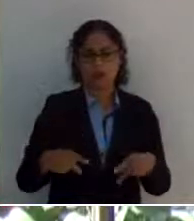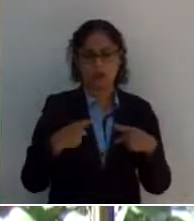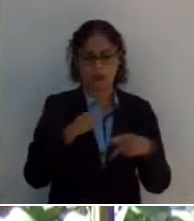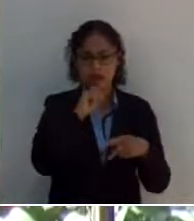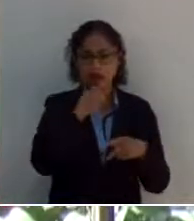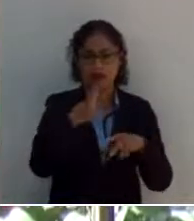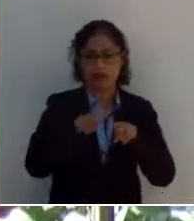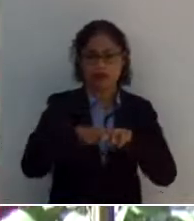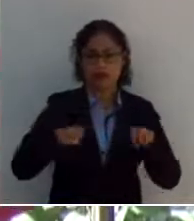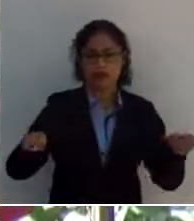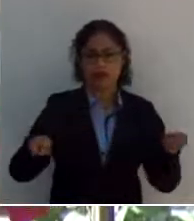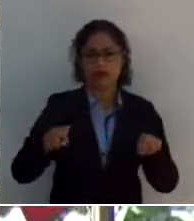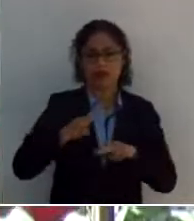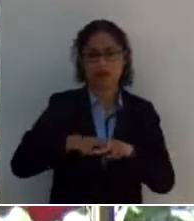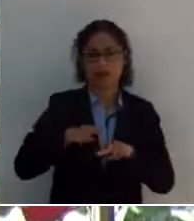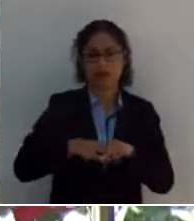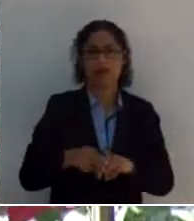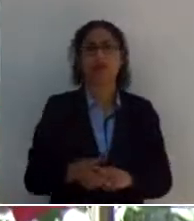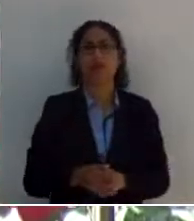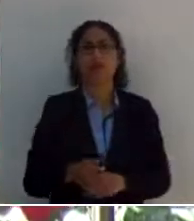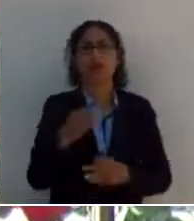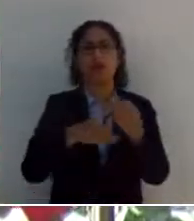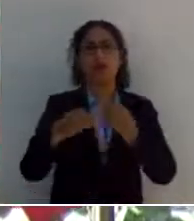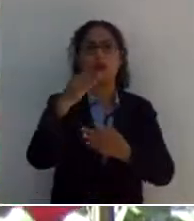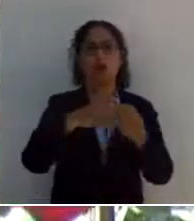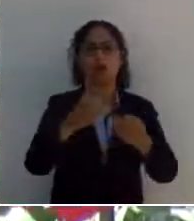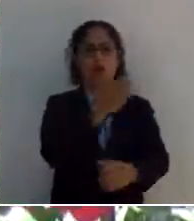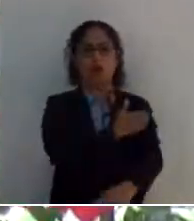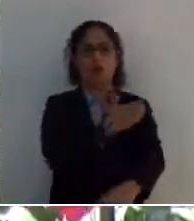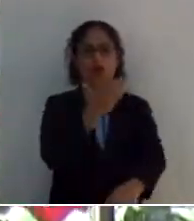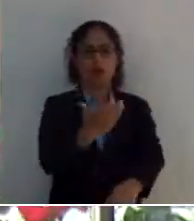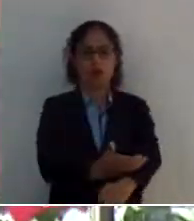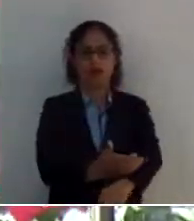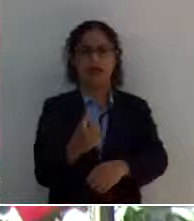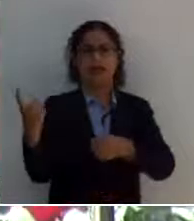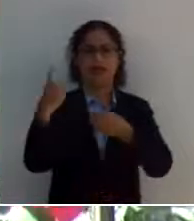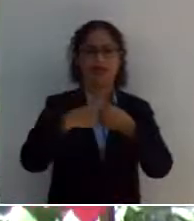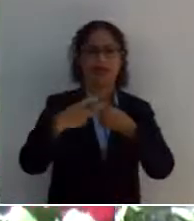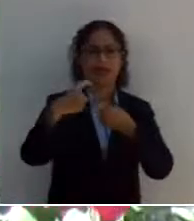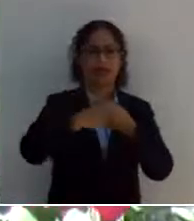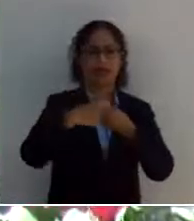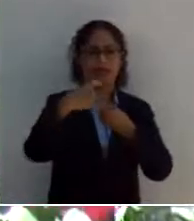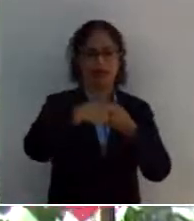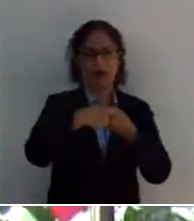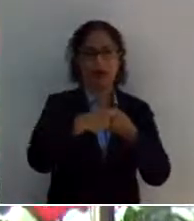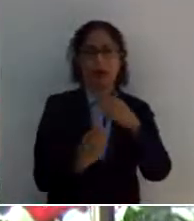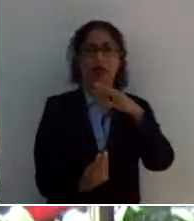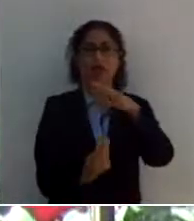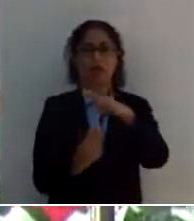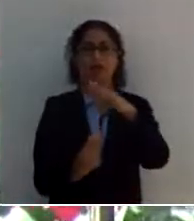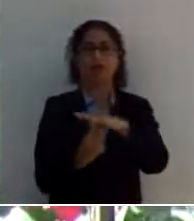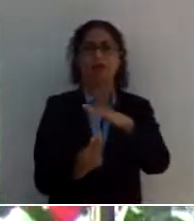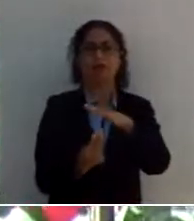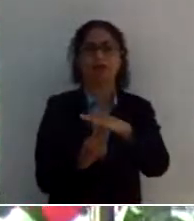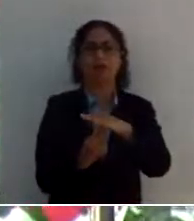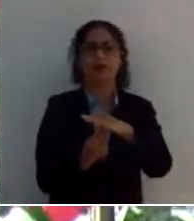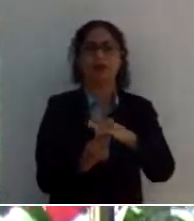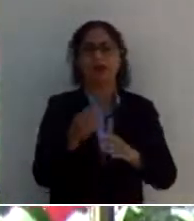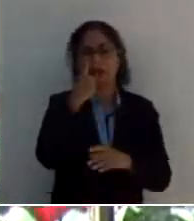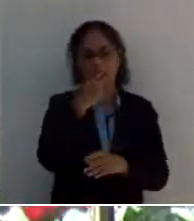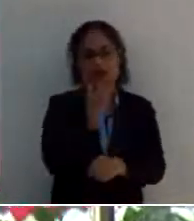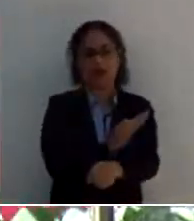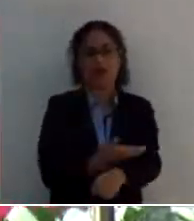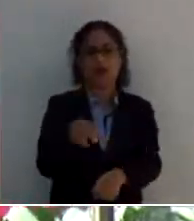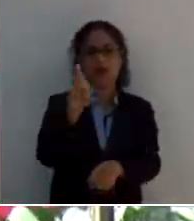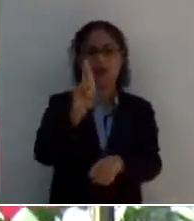presidio, a los compañeros que integramos la mesa de